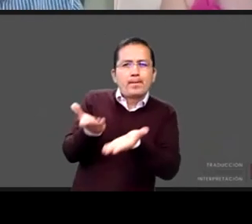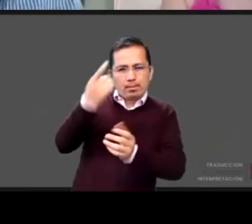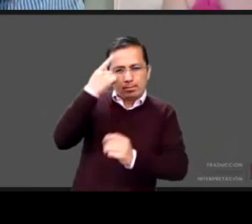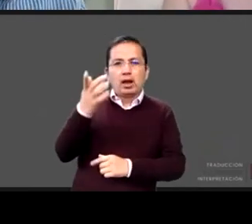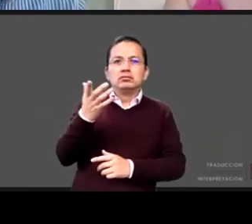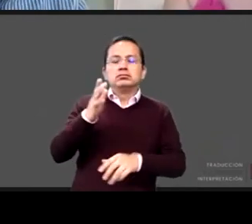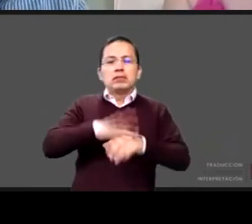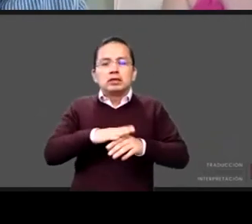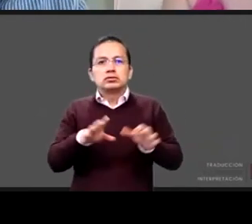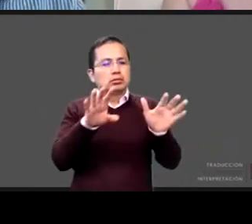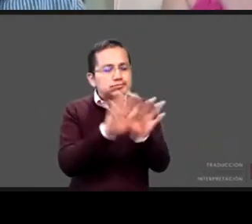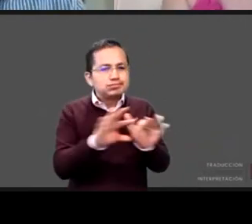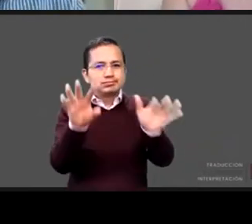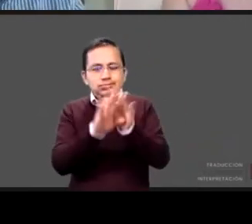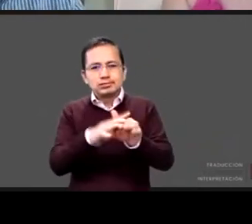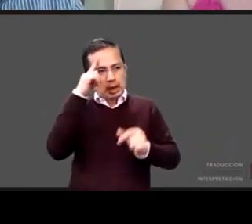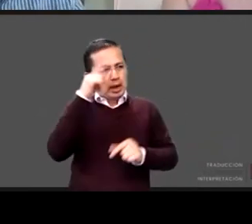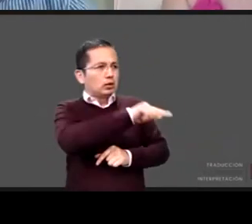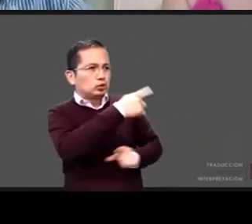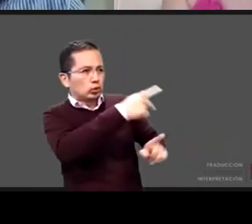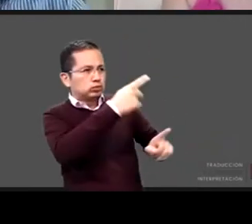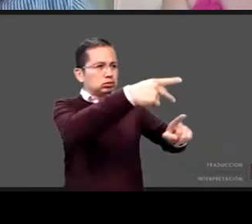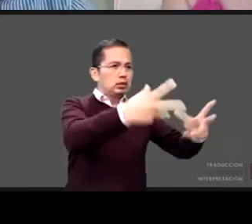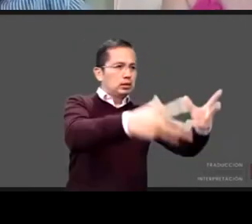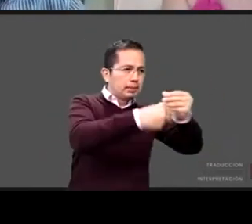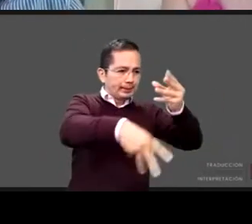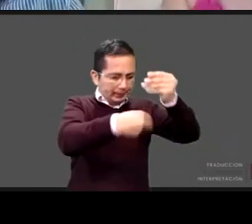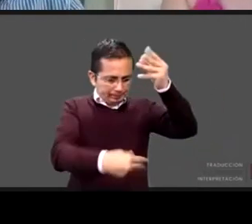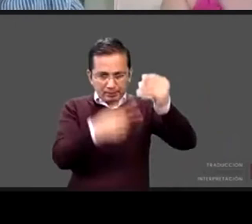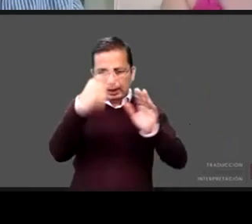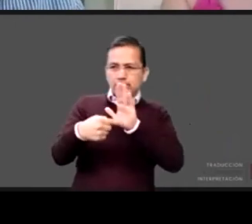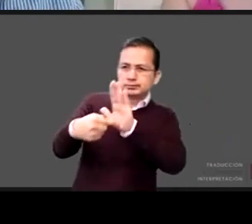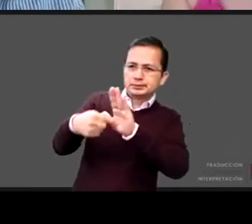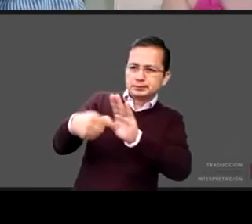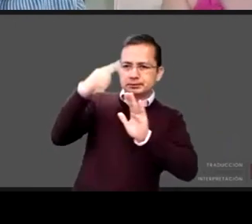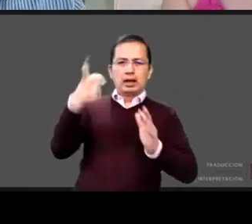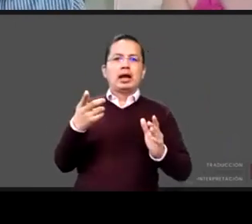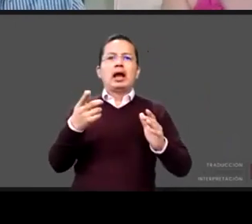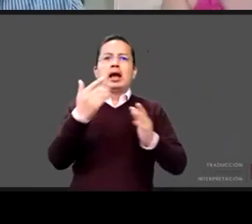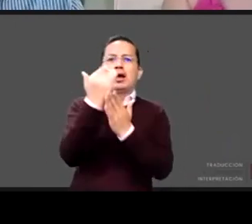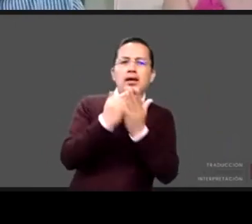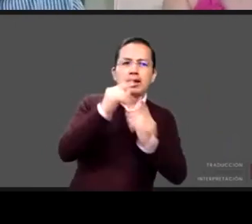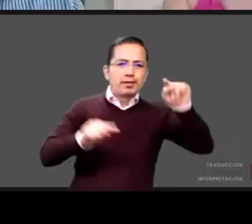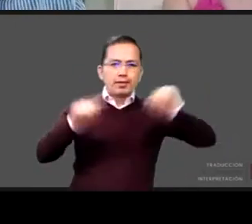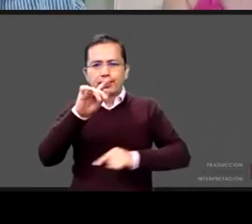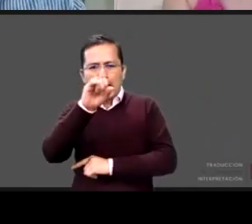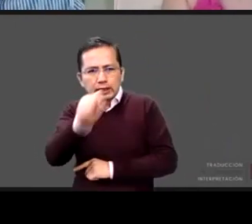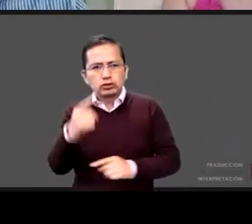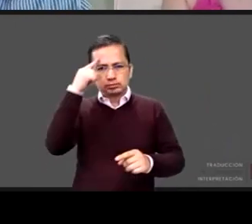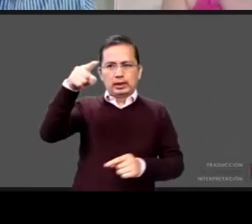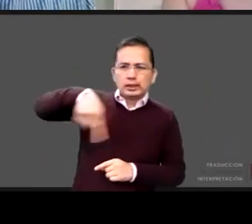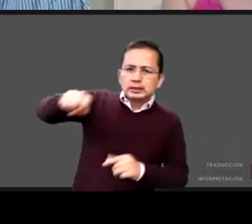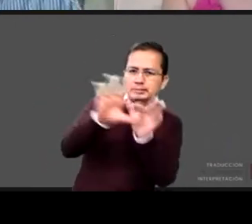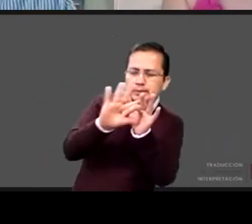discurso que suma y que da herramientas, que da datos, que da reflexión. Este es el tipo de cosas que hoy podemos hacer. Yo